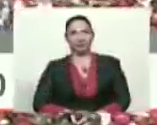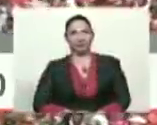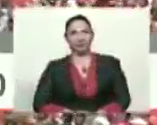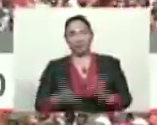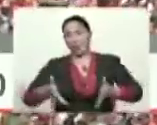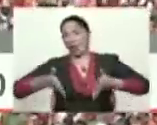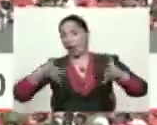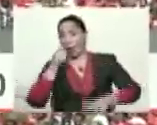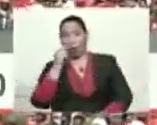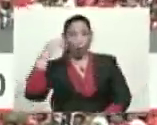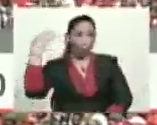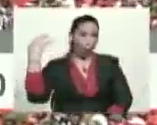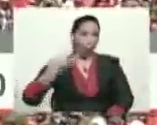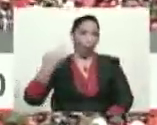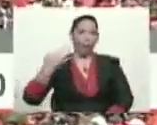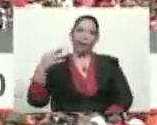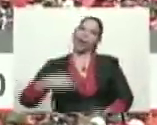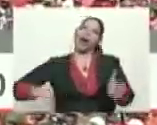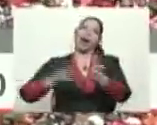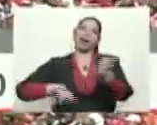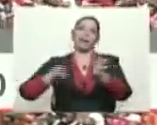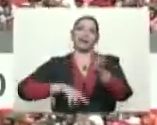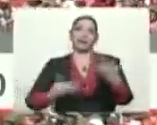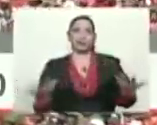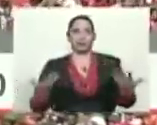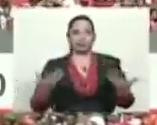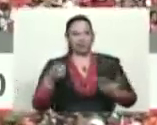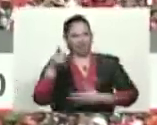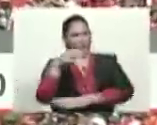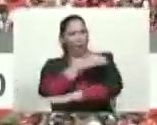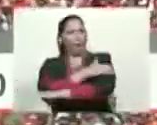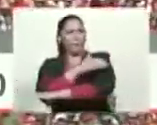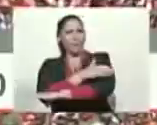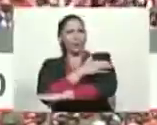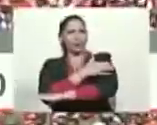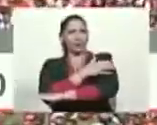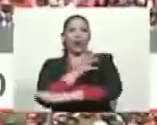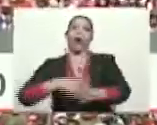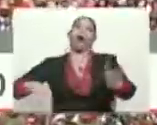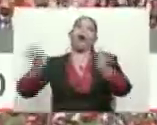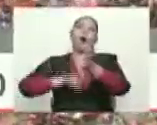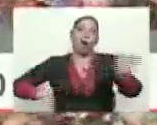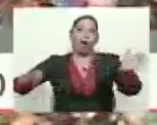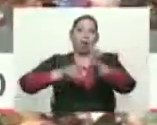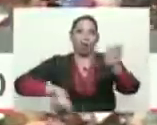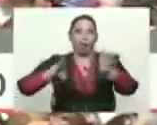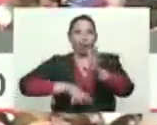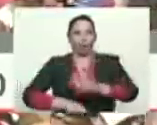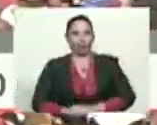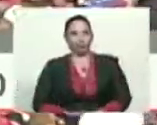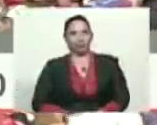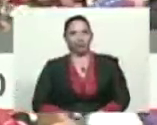Ganaron los hombres, ya esa repetidera. Esos son los escuálidos que piden reconteo a cada rato.